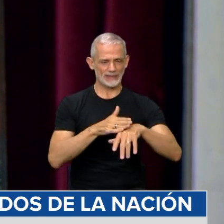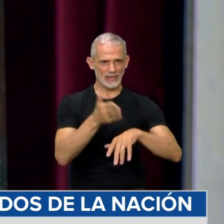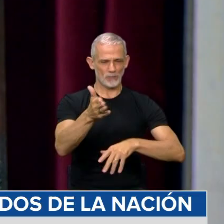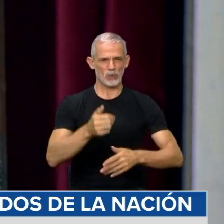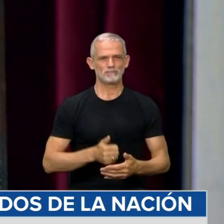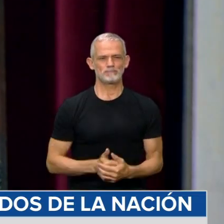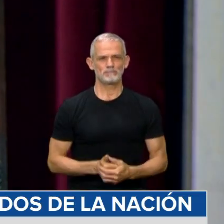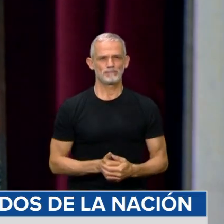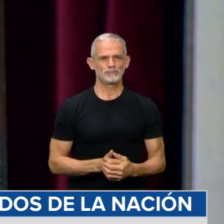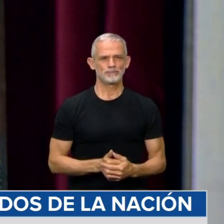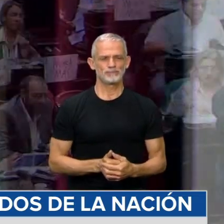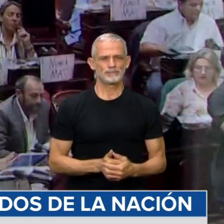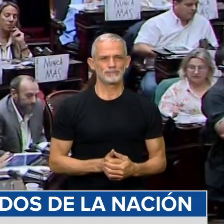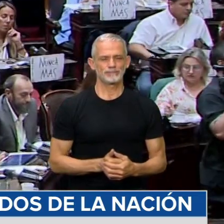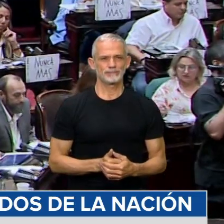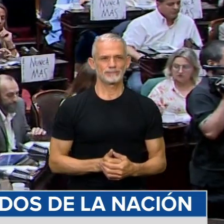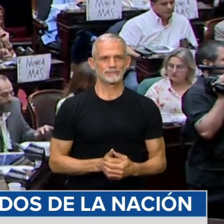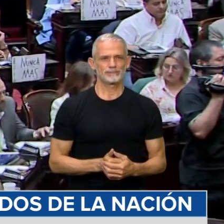Tiempo.